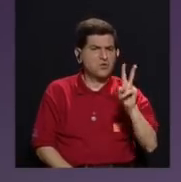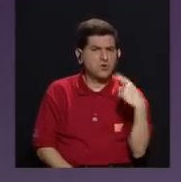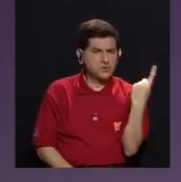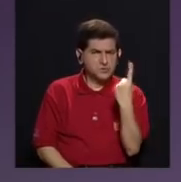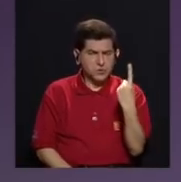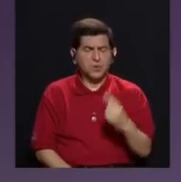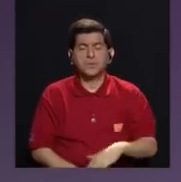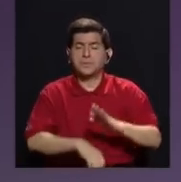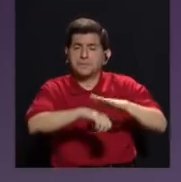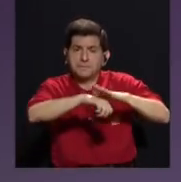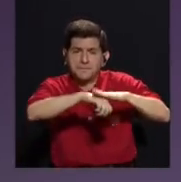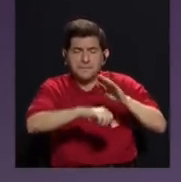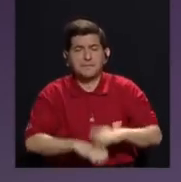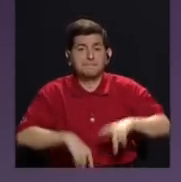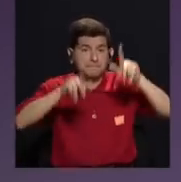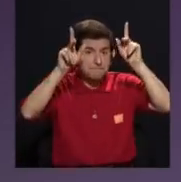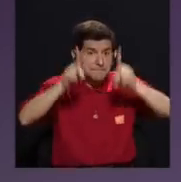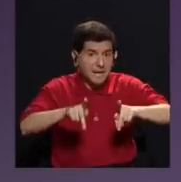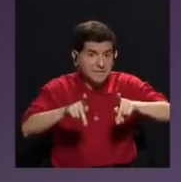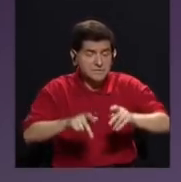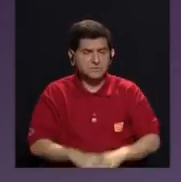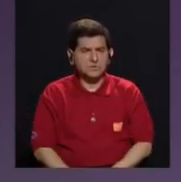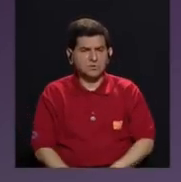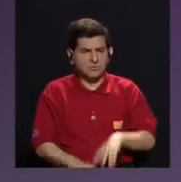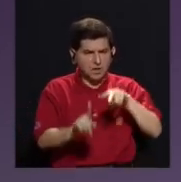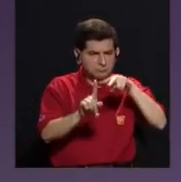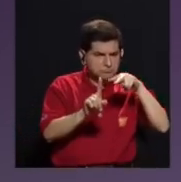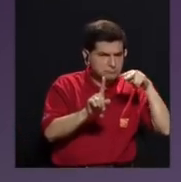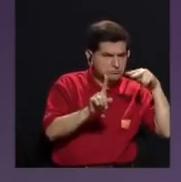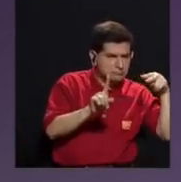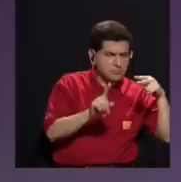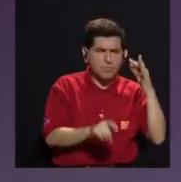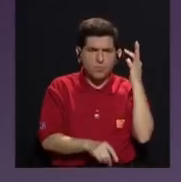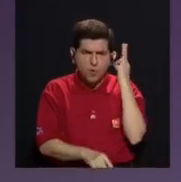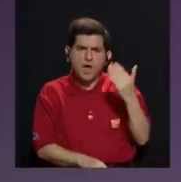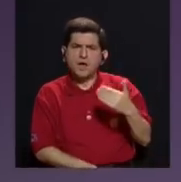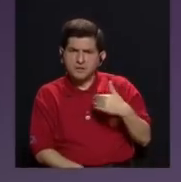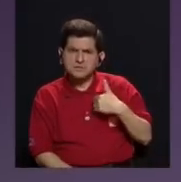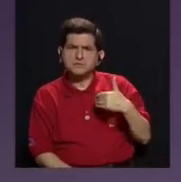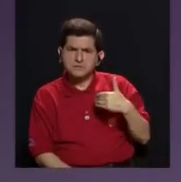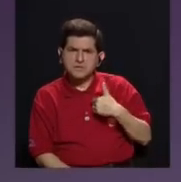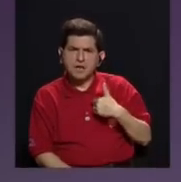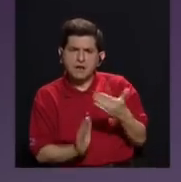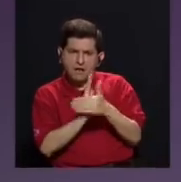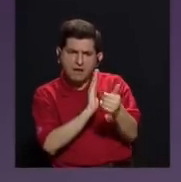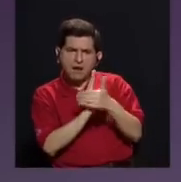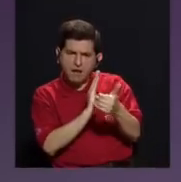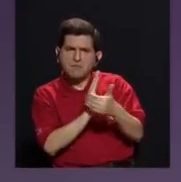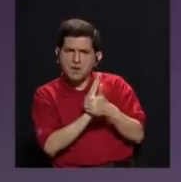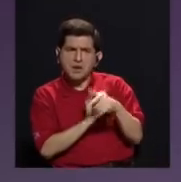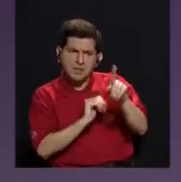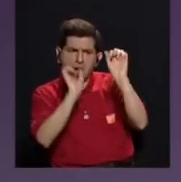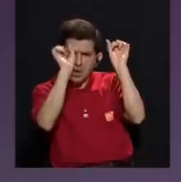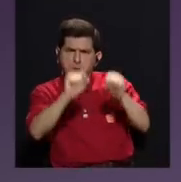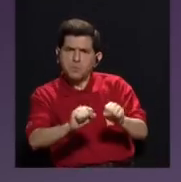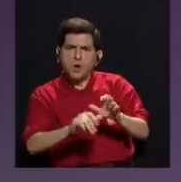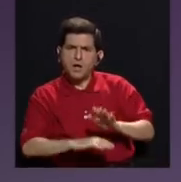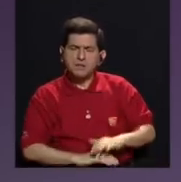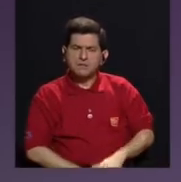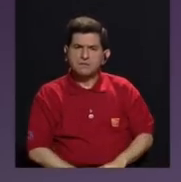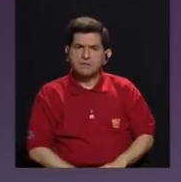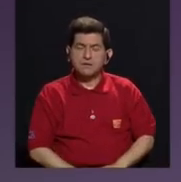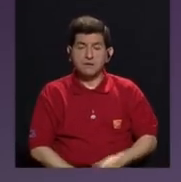que permite verdad que la gente empieza a mirar no mirar a las mujeres tienen la capacidad las mujeres pueden hacerlo